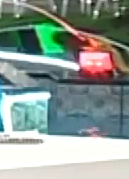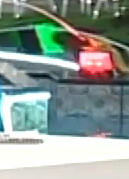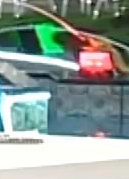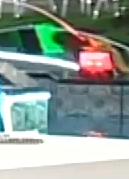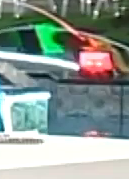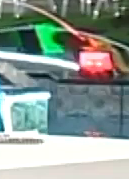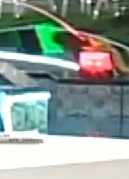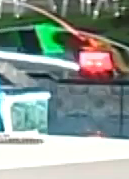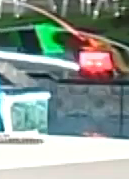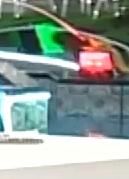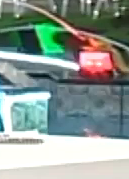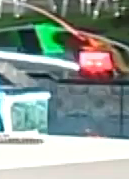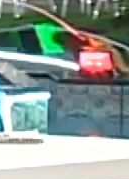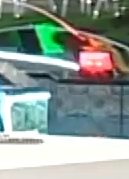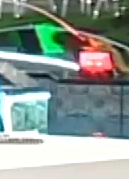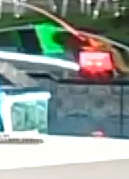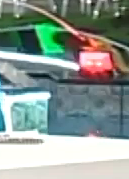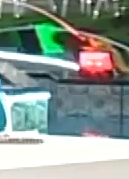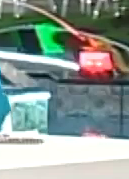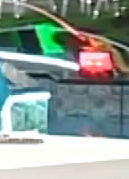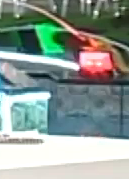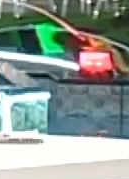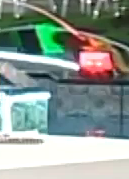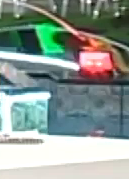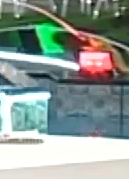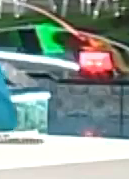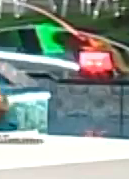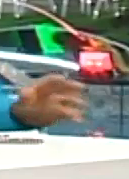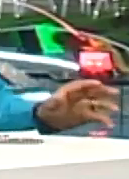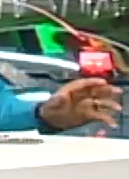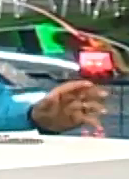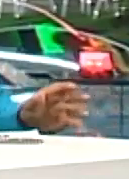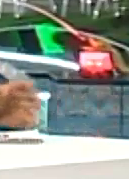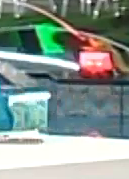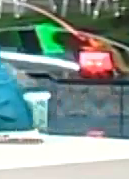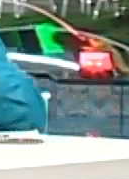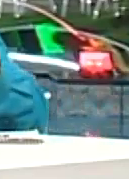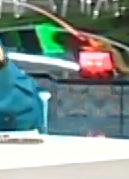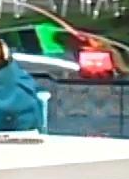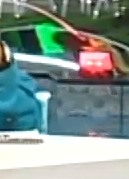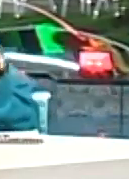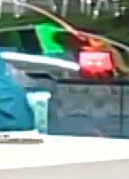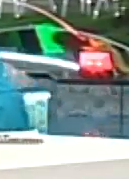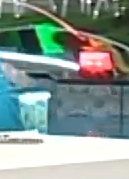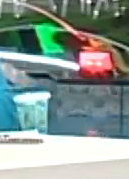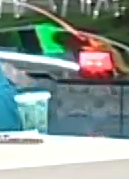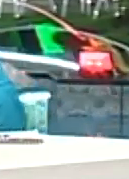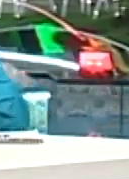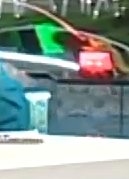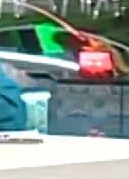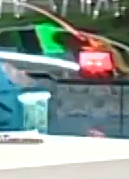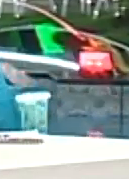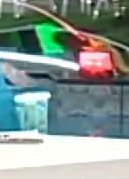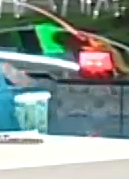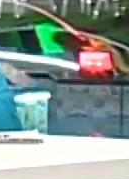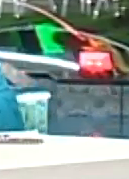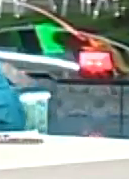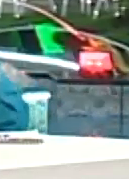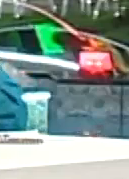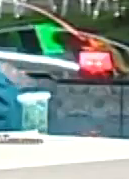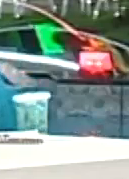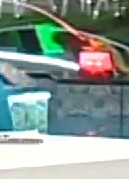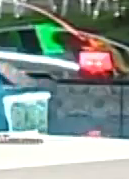sin descuidar ningún frente de batalla, sin descuidar nada, siempre atendiendo todo, en lo